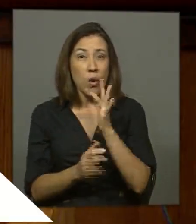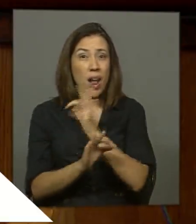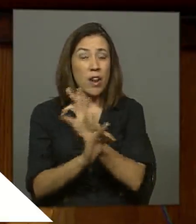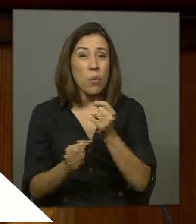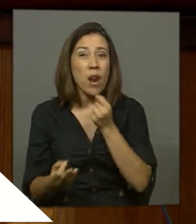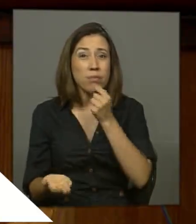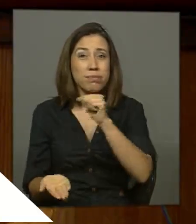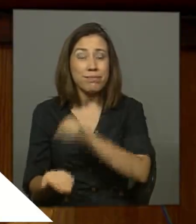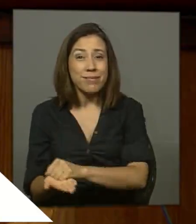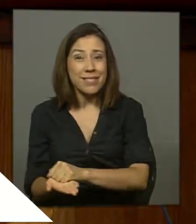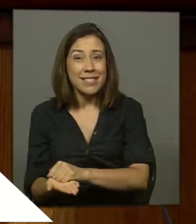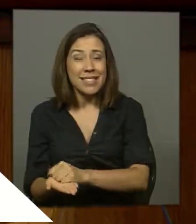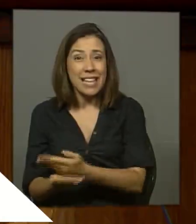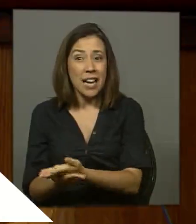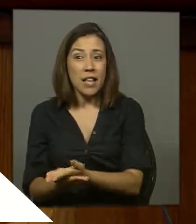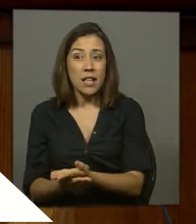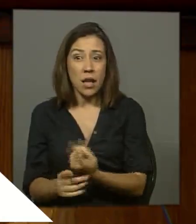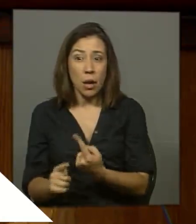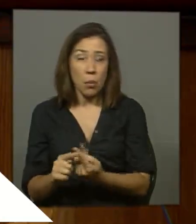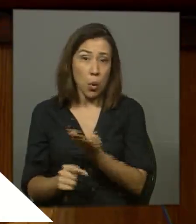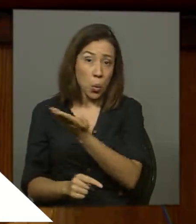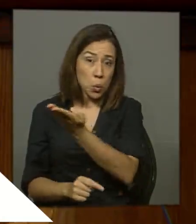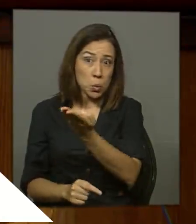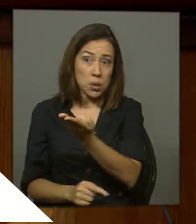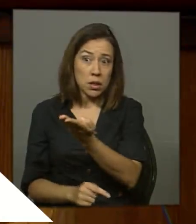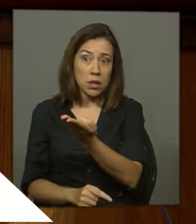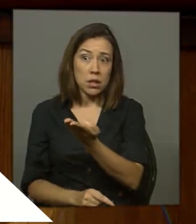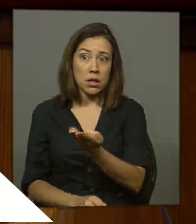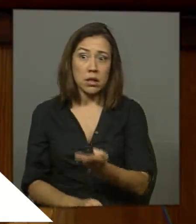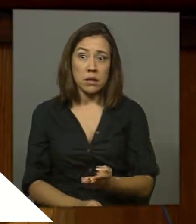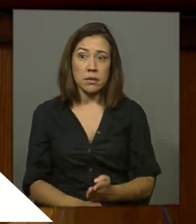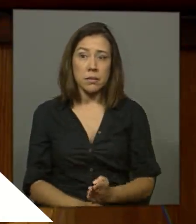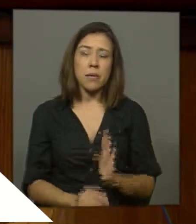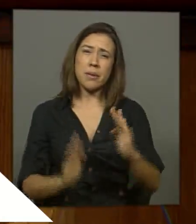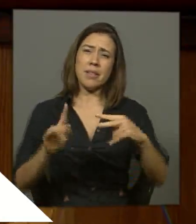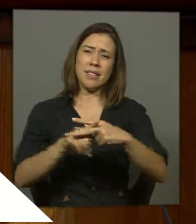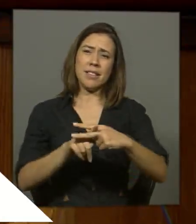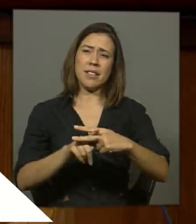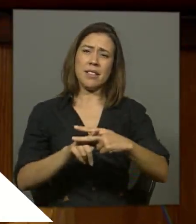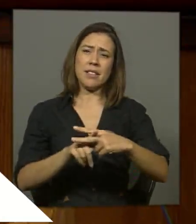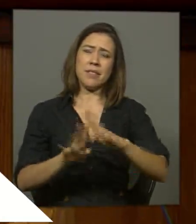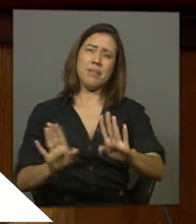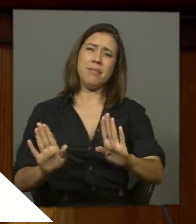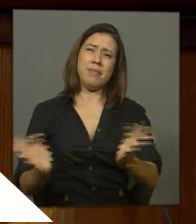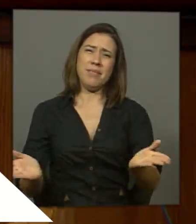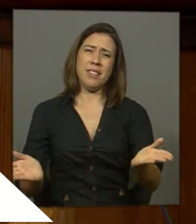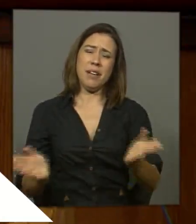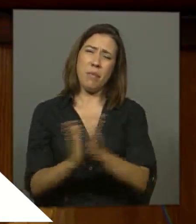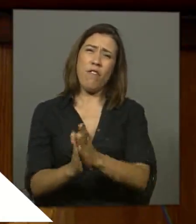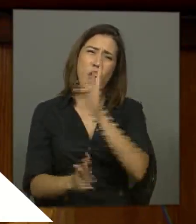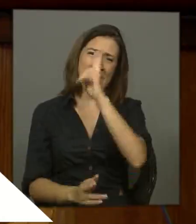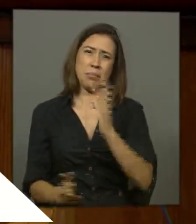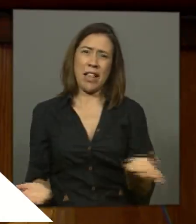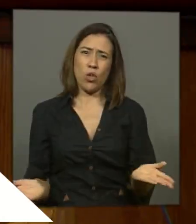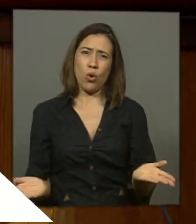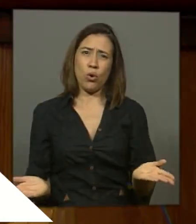querella por parte suya Supongo o no sé si hay querella momento dejen pido